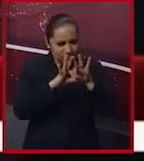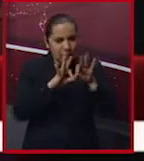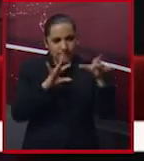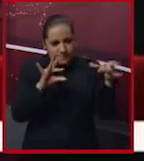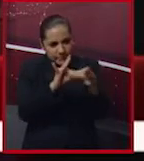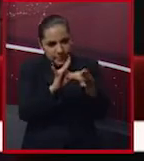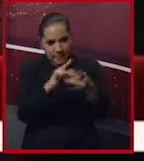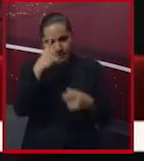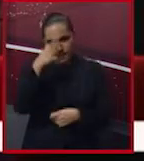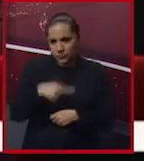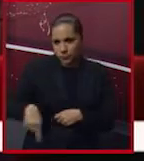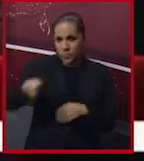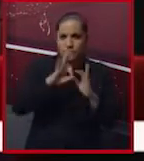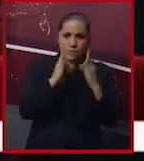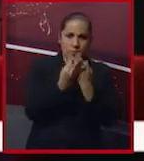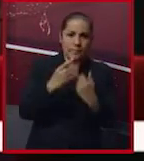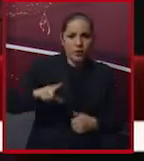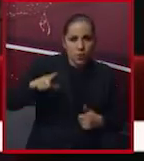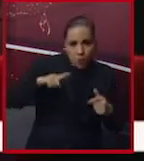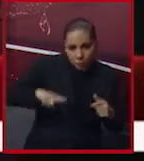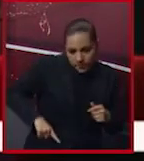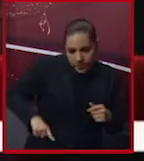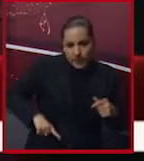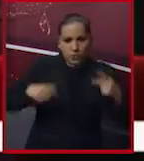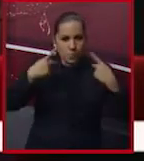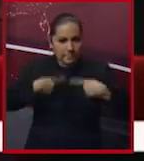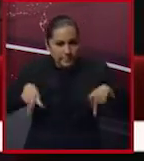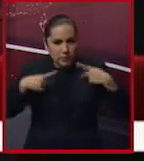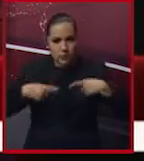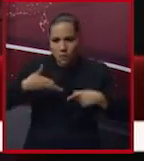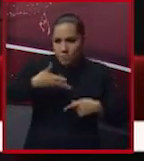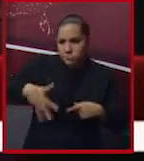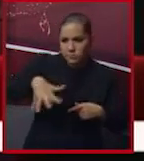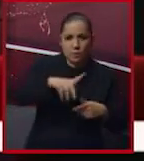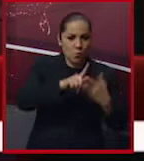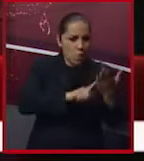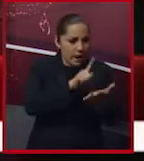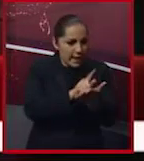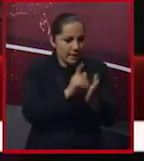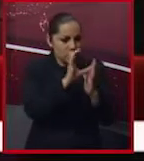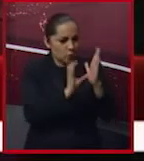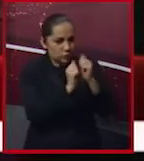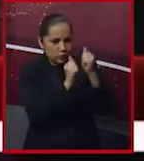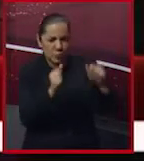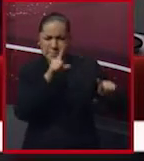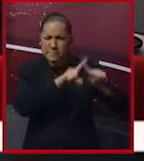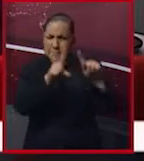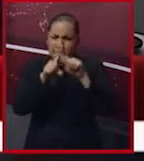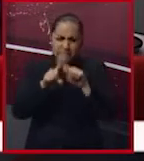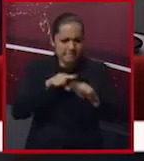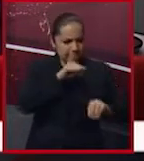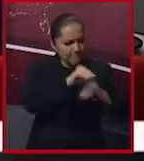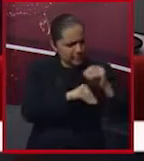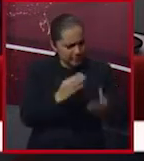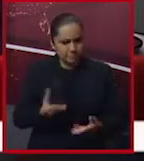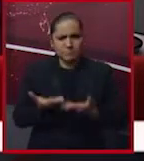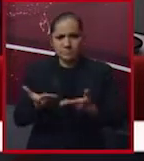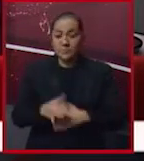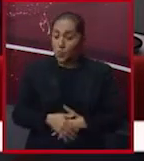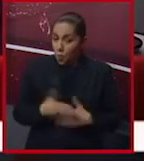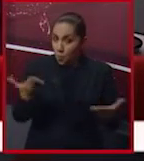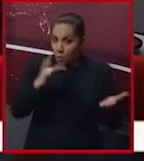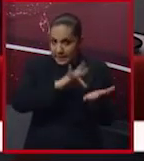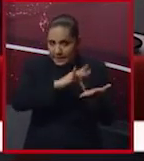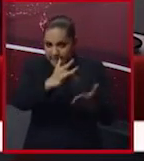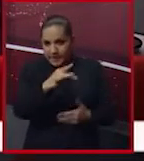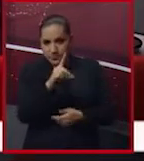del Estado y de manera particular lo que han sido nuestras leyes y nuestra Constitución. Pues doctor, muchísimas gracias por toda esta información.